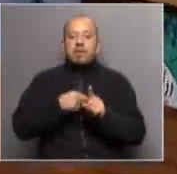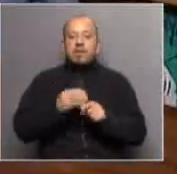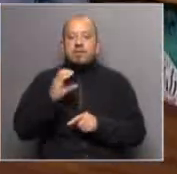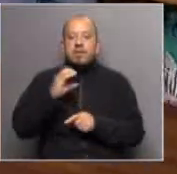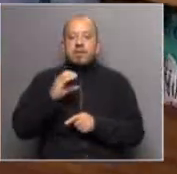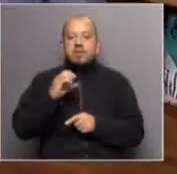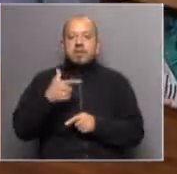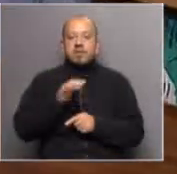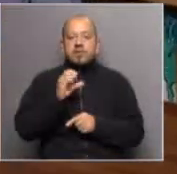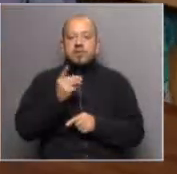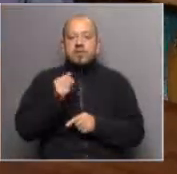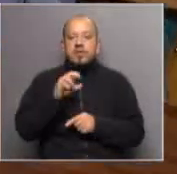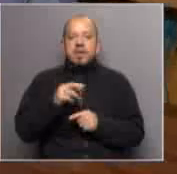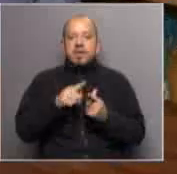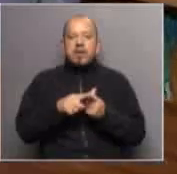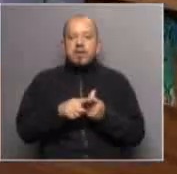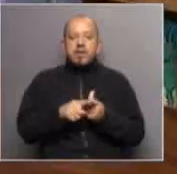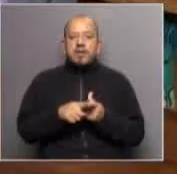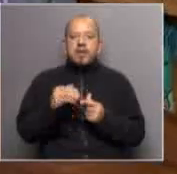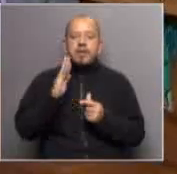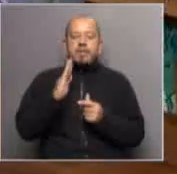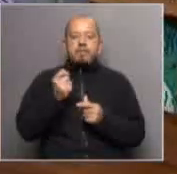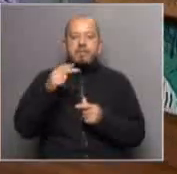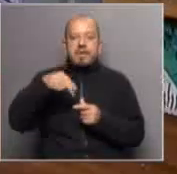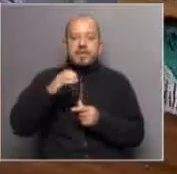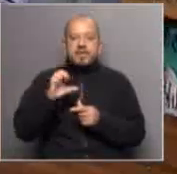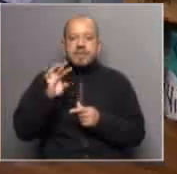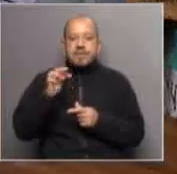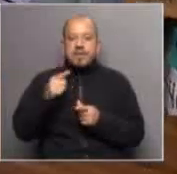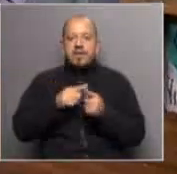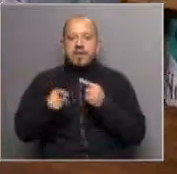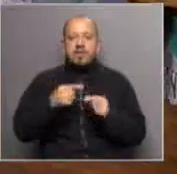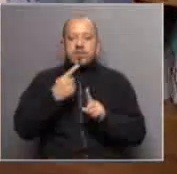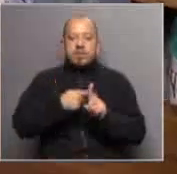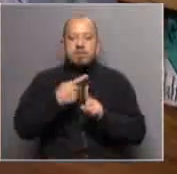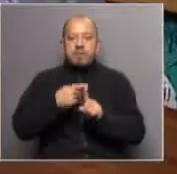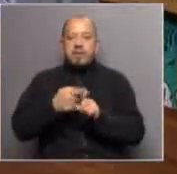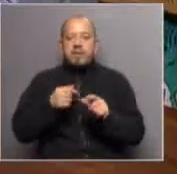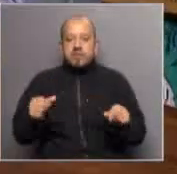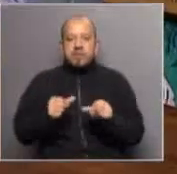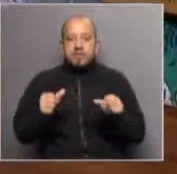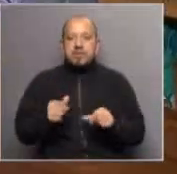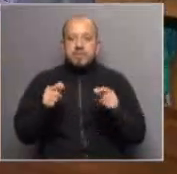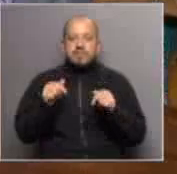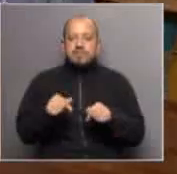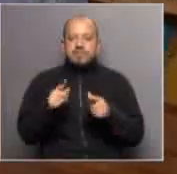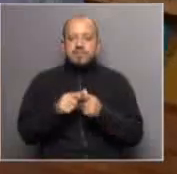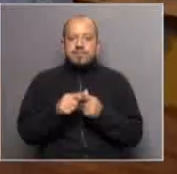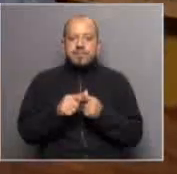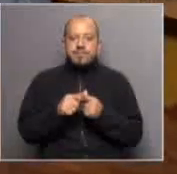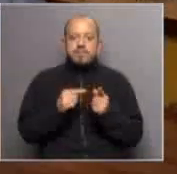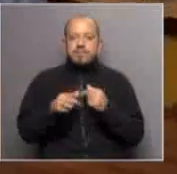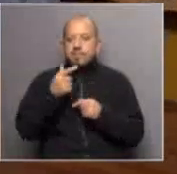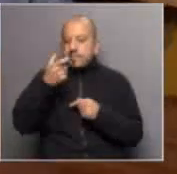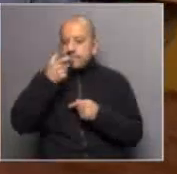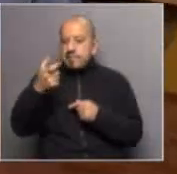panceta. Servimos una con salsa roquefort que es muy rica también. Las papas son caseras, son de elaboración de acá también. Bueno, las pizzas